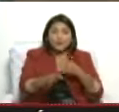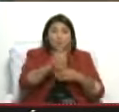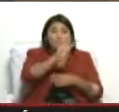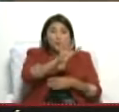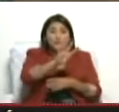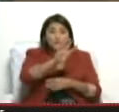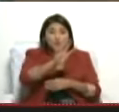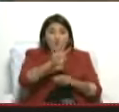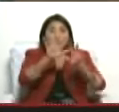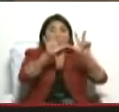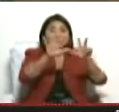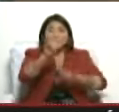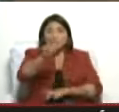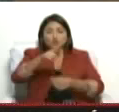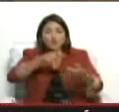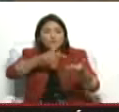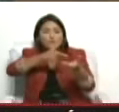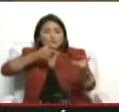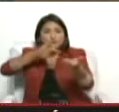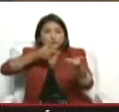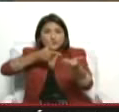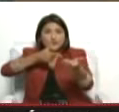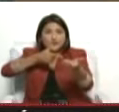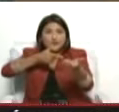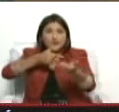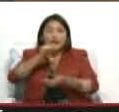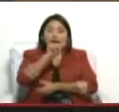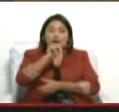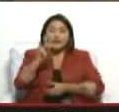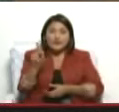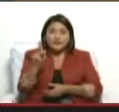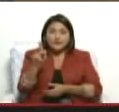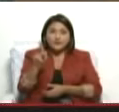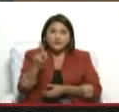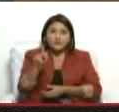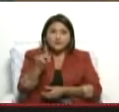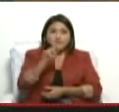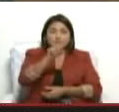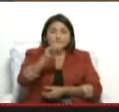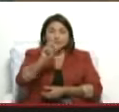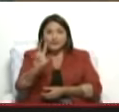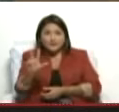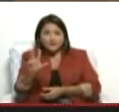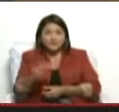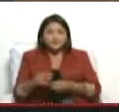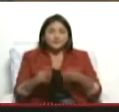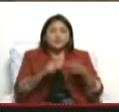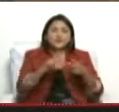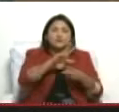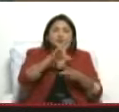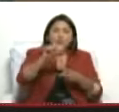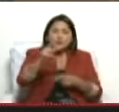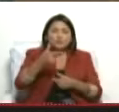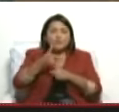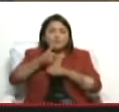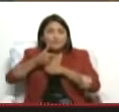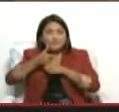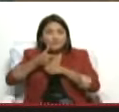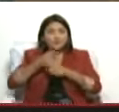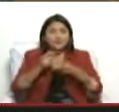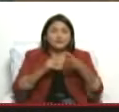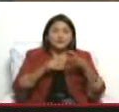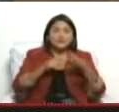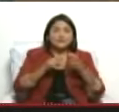482 fusiles AK 130 103 51 pistolas y 10